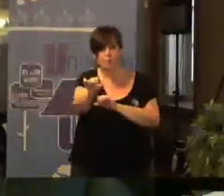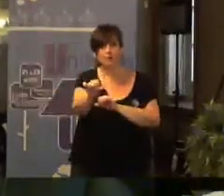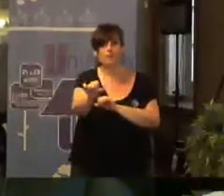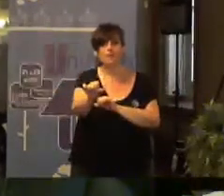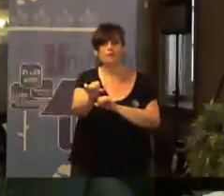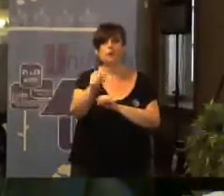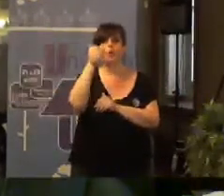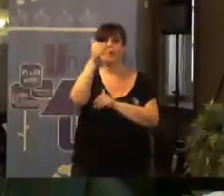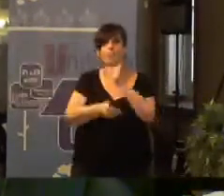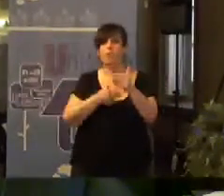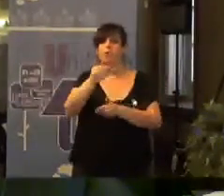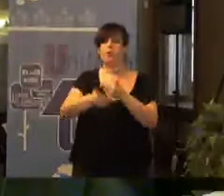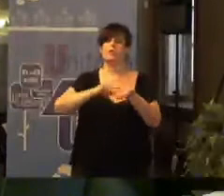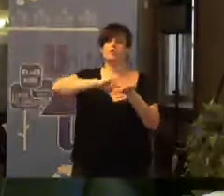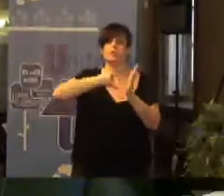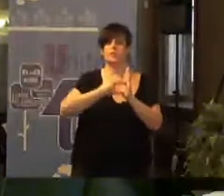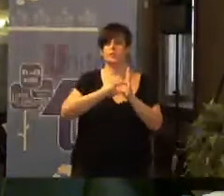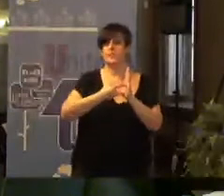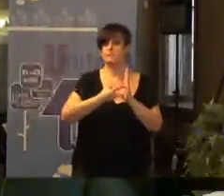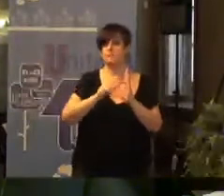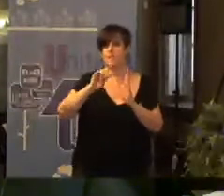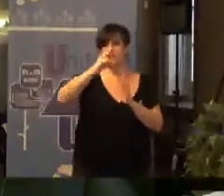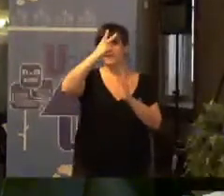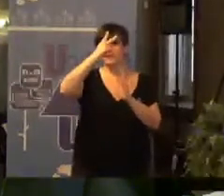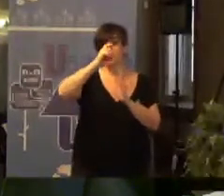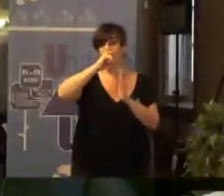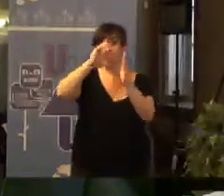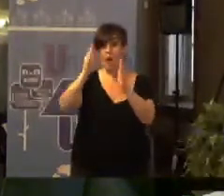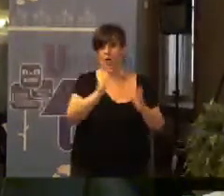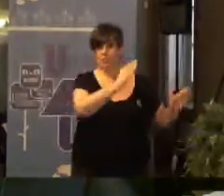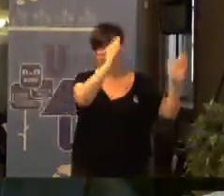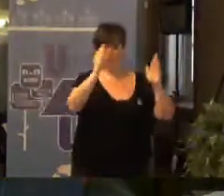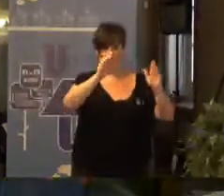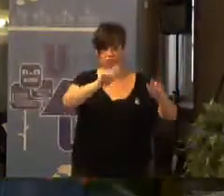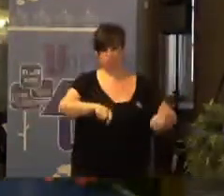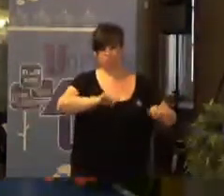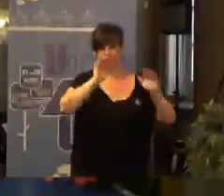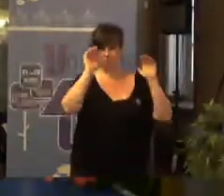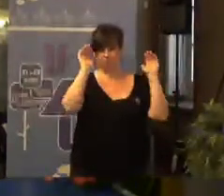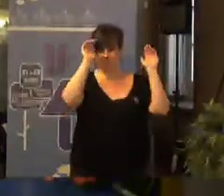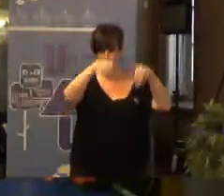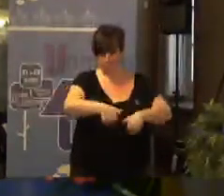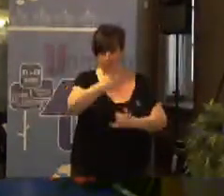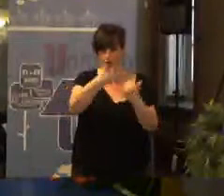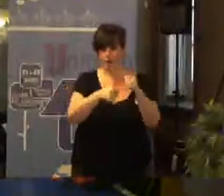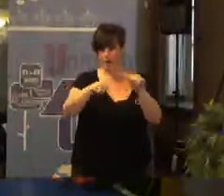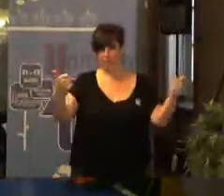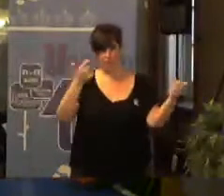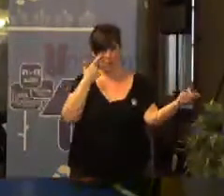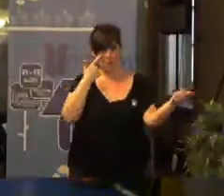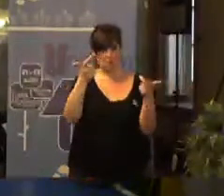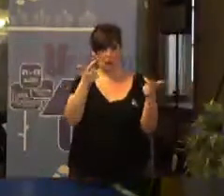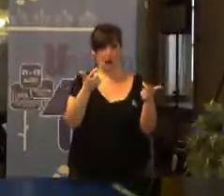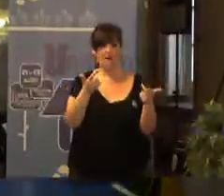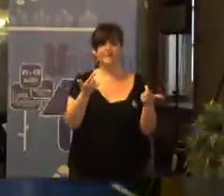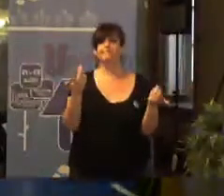de deterioro do réxime a partir da segunda etapa do Aznarato dá lugar a que ese divorcio se faga tan patente que, evidentemente,